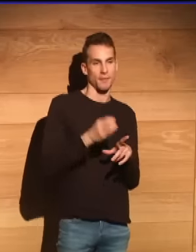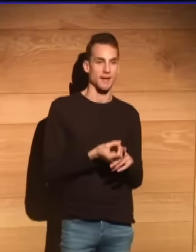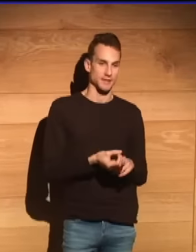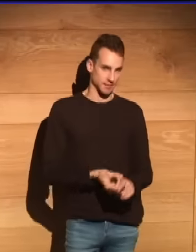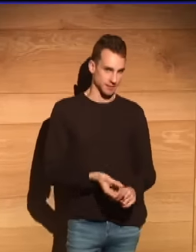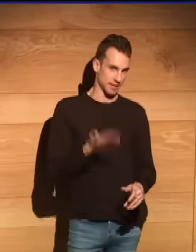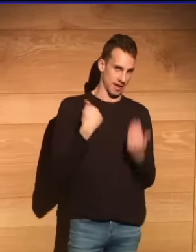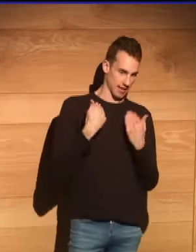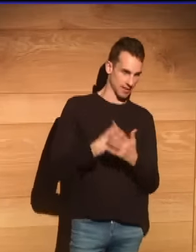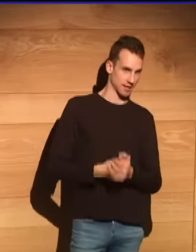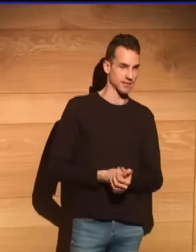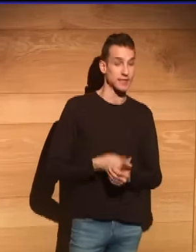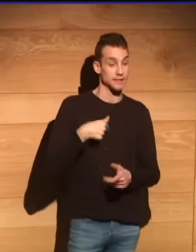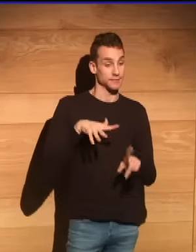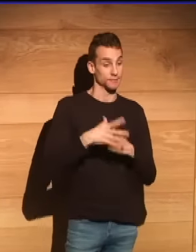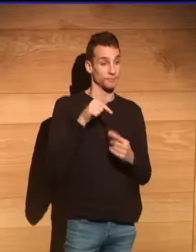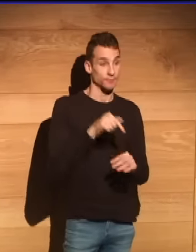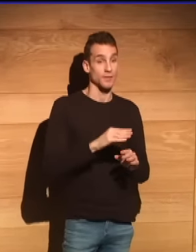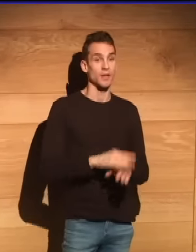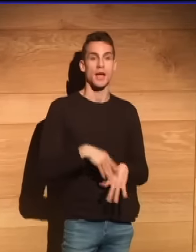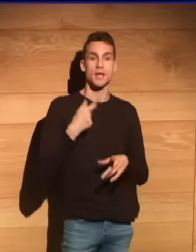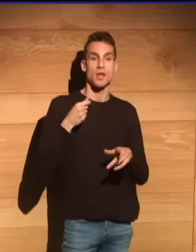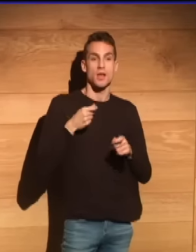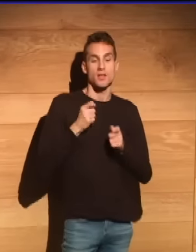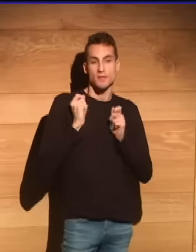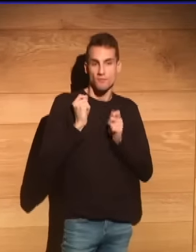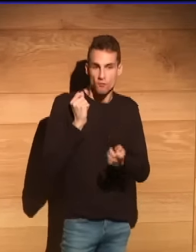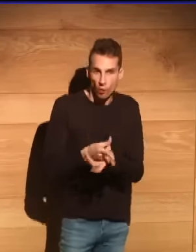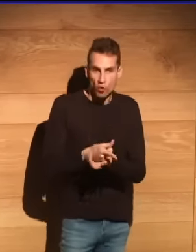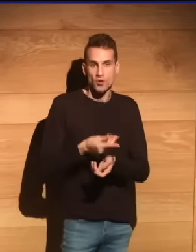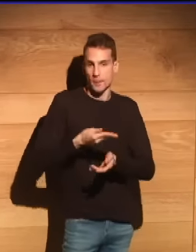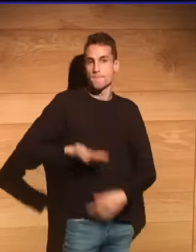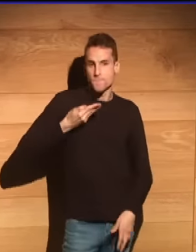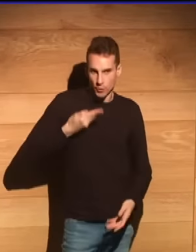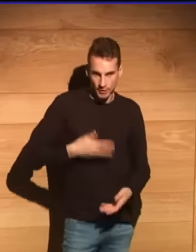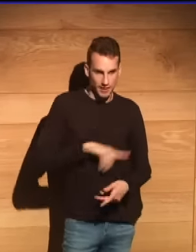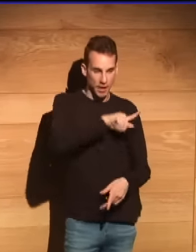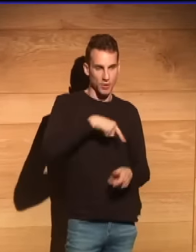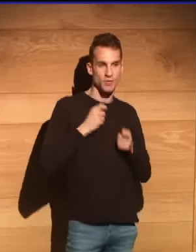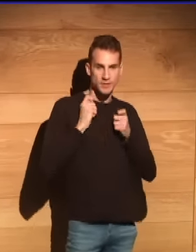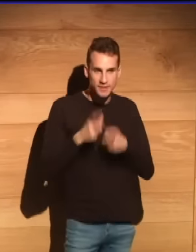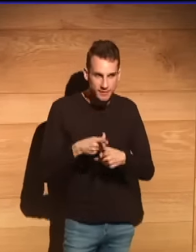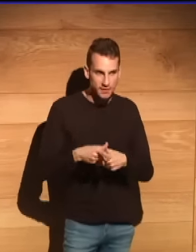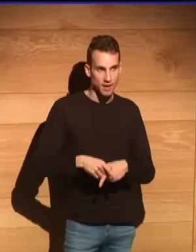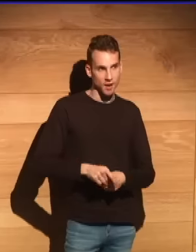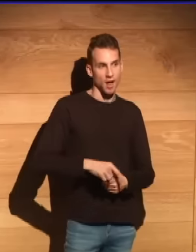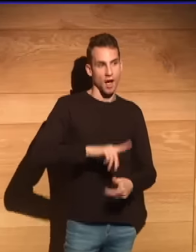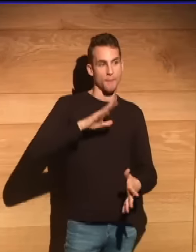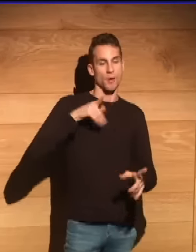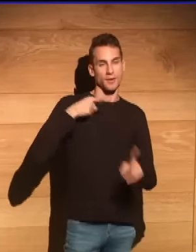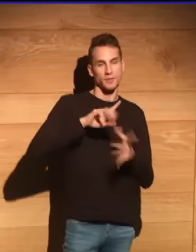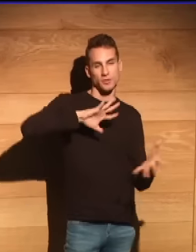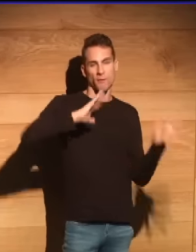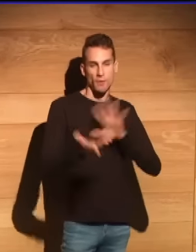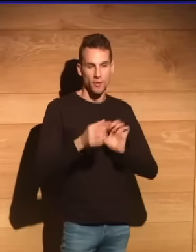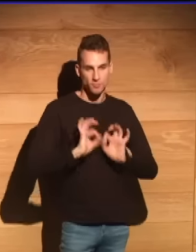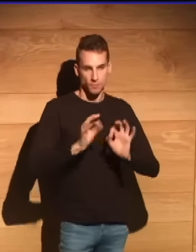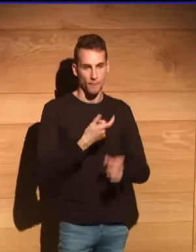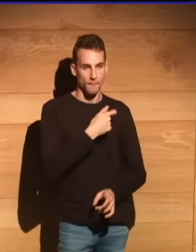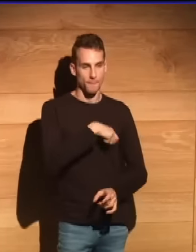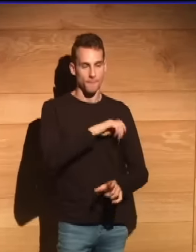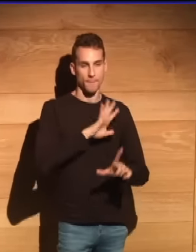comentar. Y en este sentido habrá fondos muy importantes que vamos a dedicar sin duda a toda la transformación del país a nivel